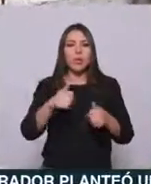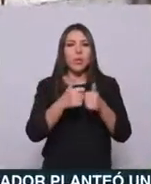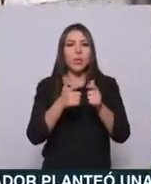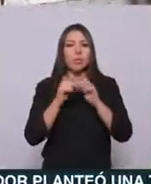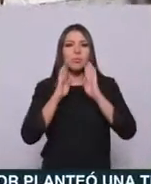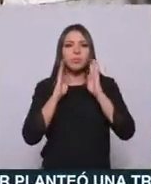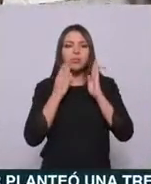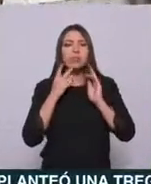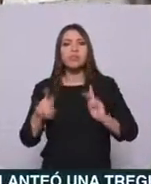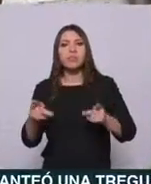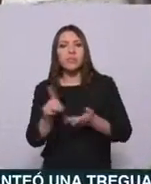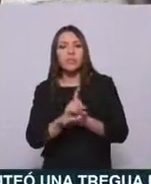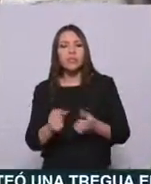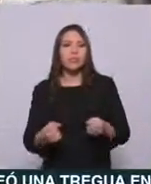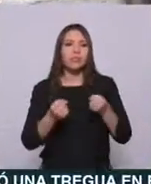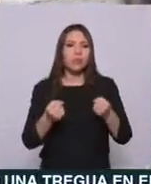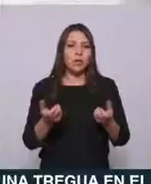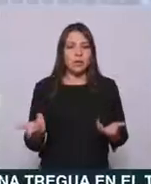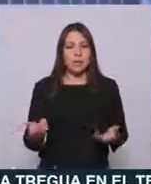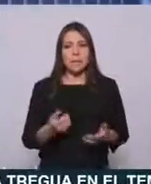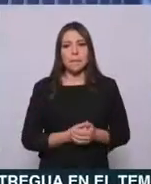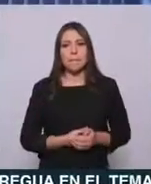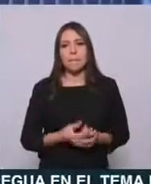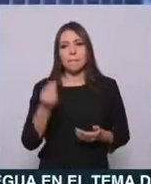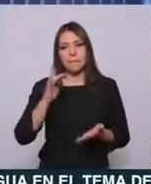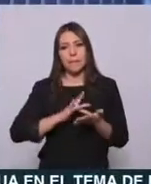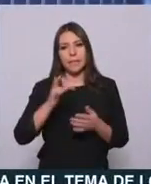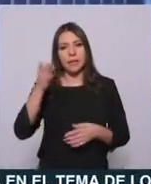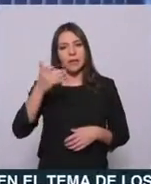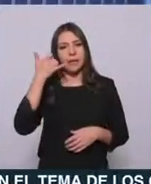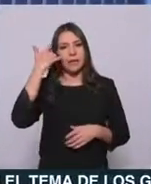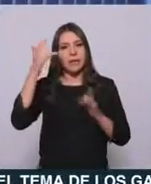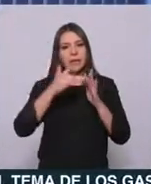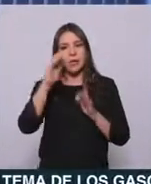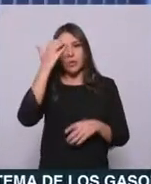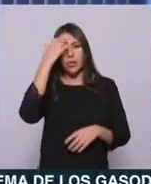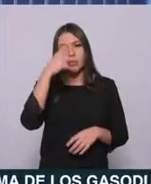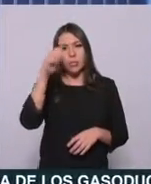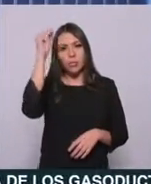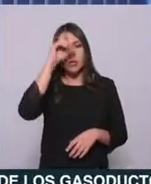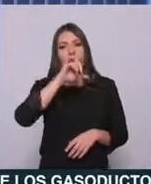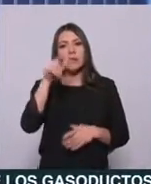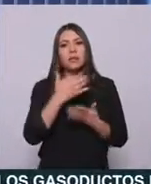agradezco que nos haya tomado la llamada y por supuesto conocer su postura, y estaremos al tanto de lo que diga